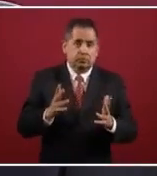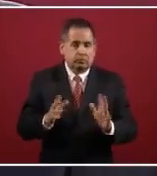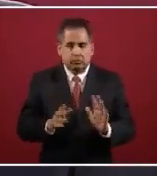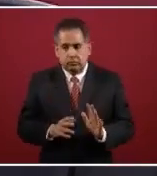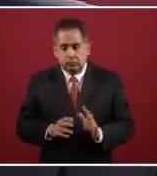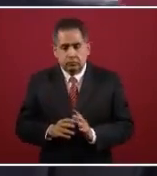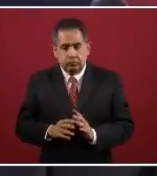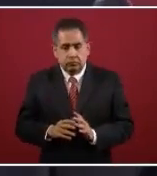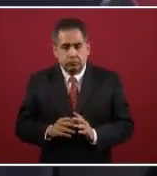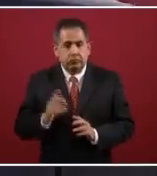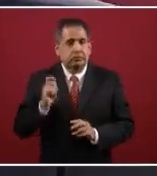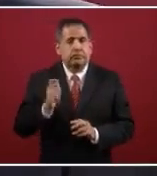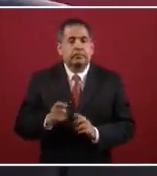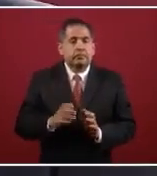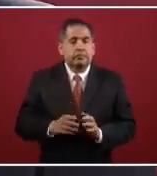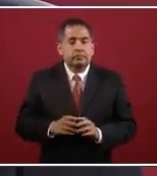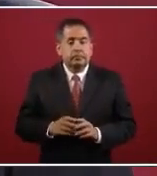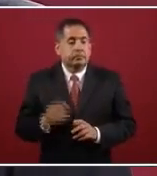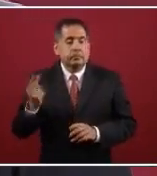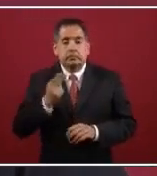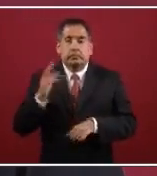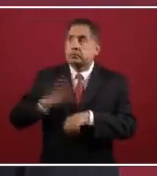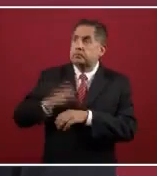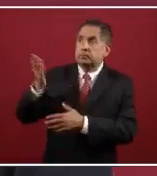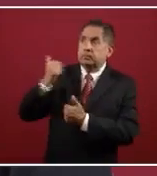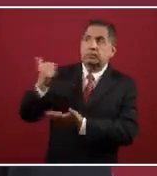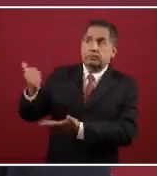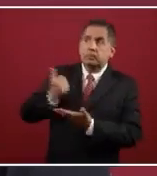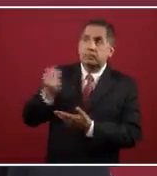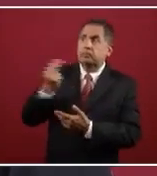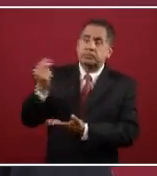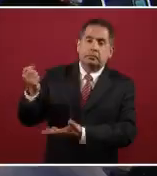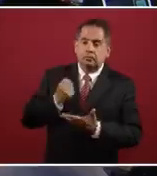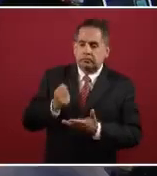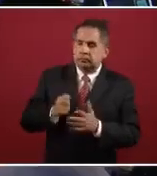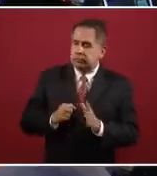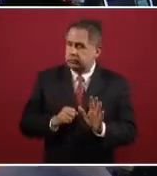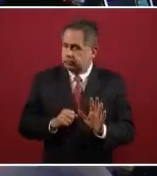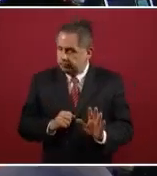y necesitamos más dinero.